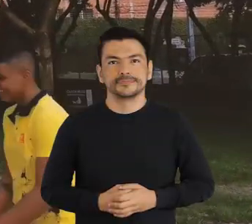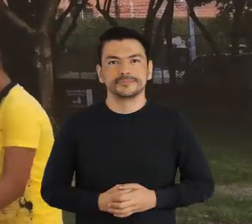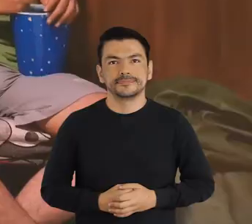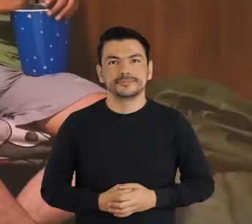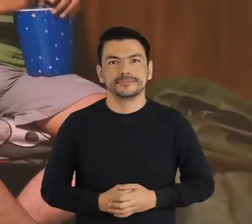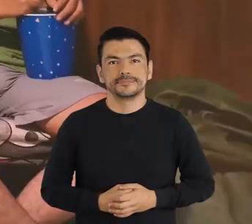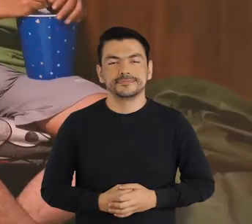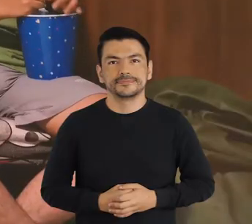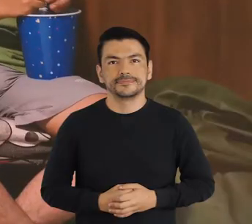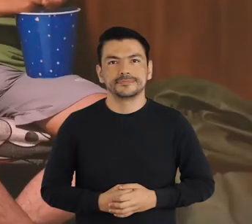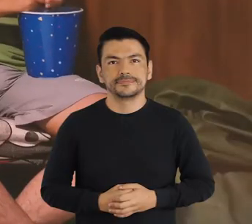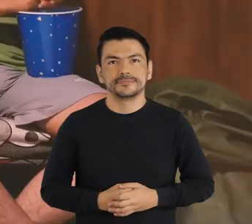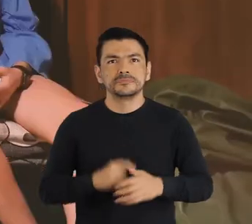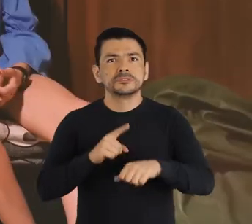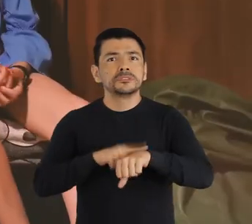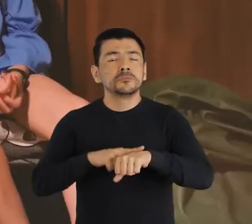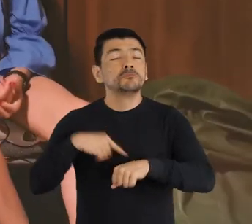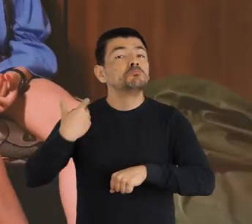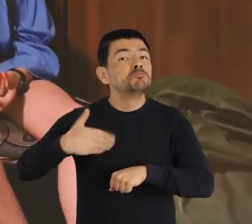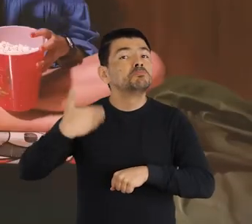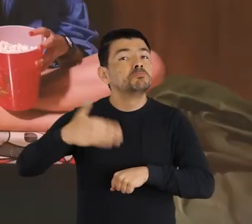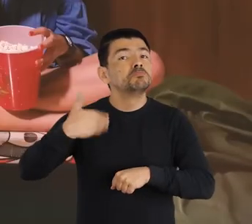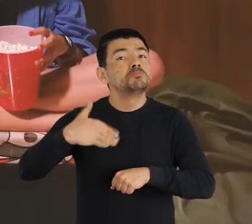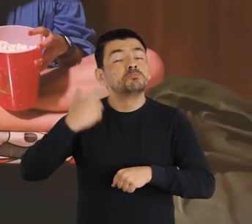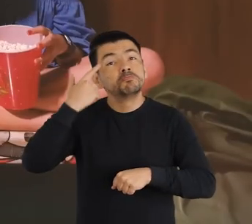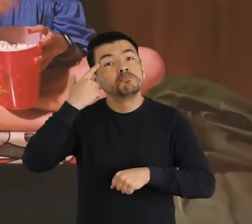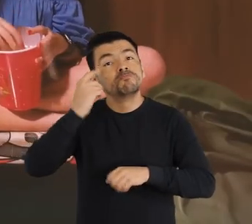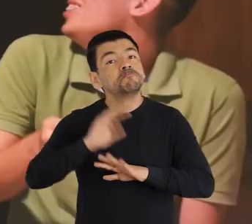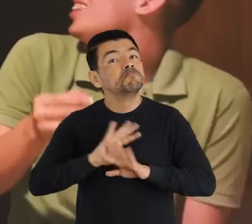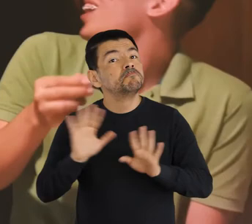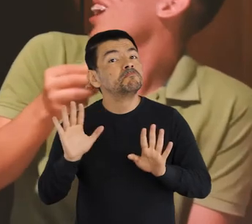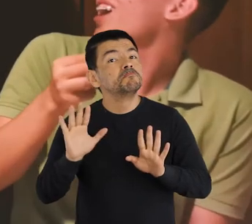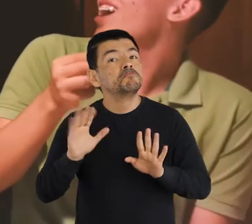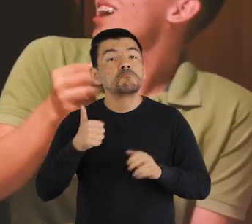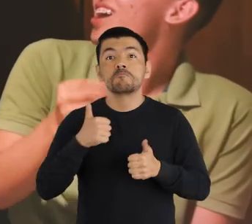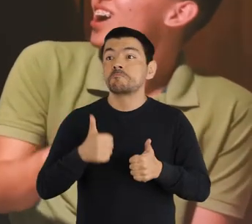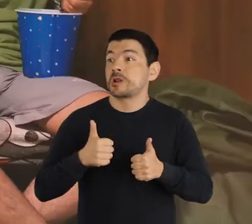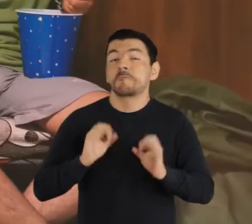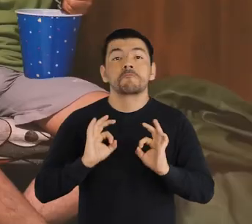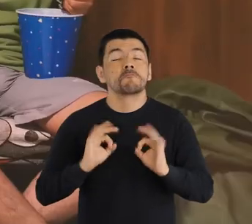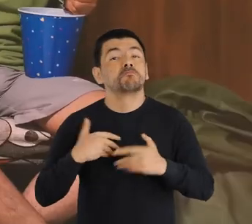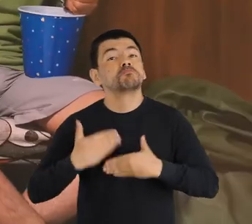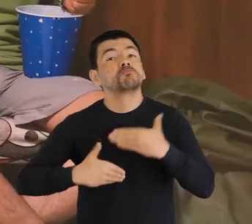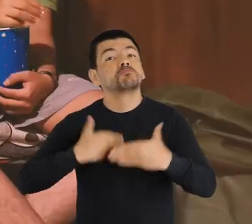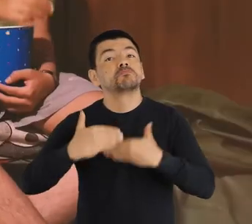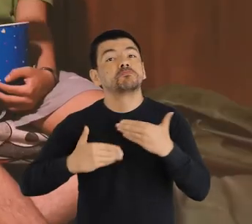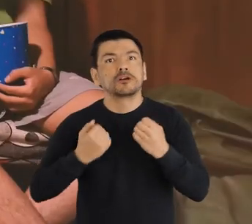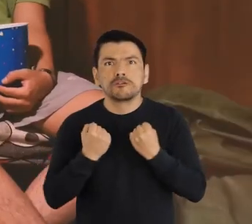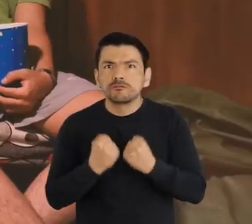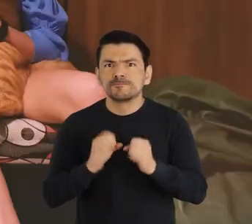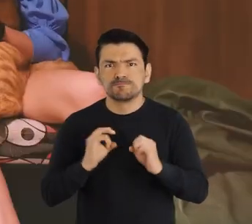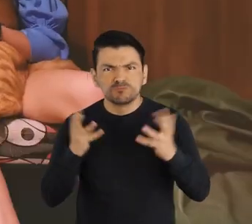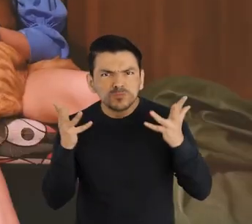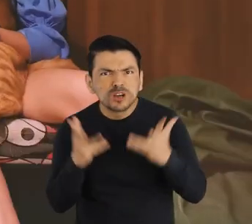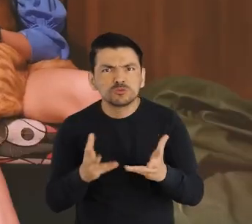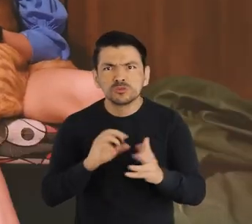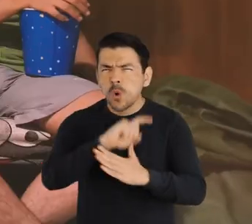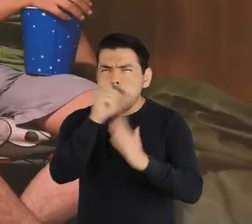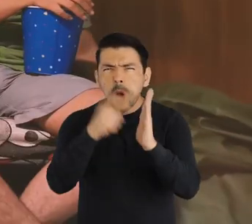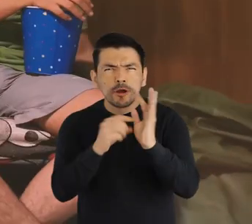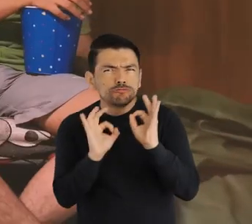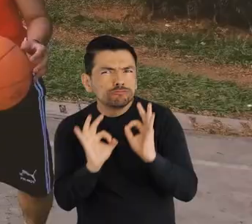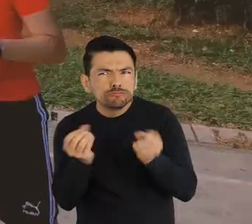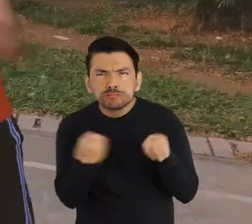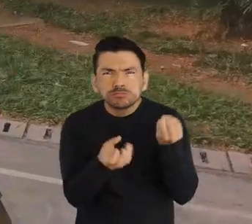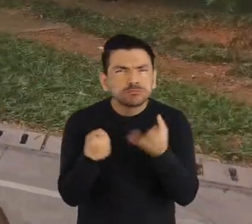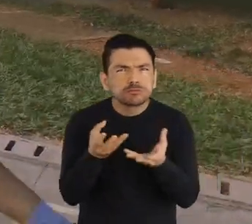Con el pasar del tiempo, sin sospecha creemos que todo fluye y nos hemos esforzado para que no te falte nada. Pensamos que